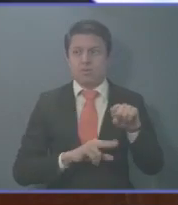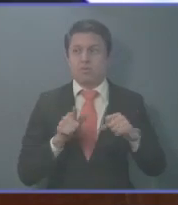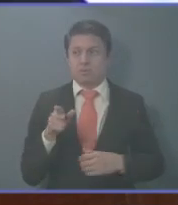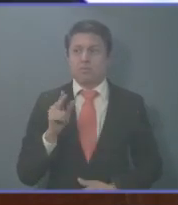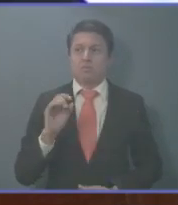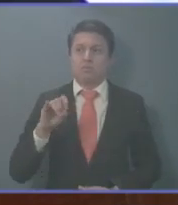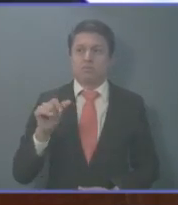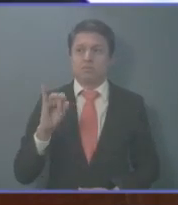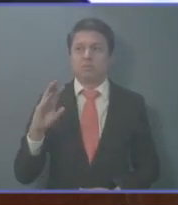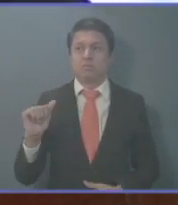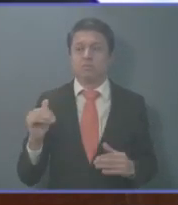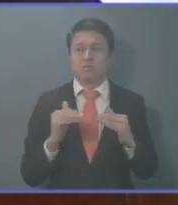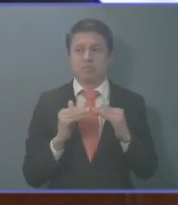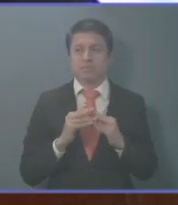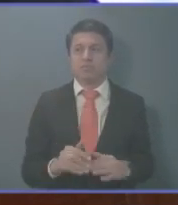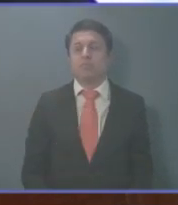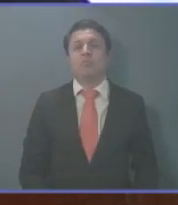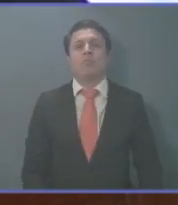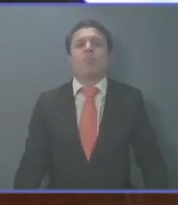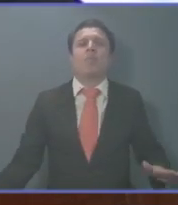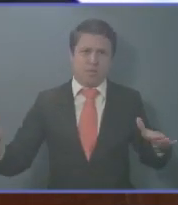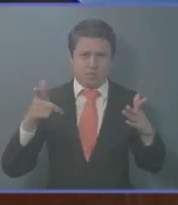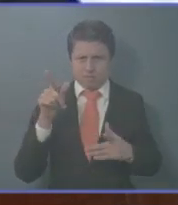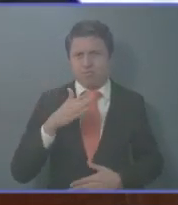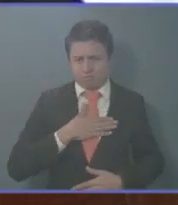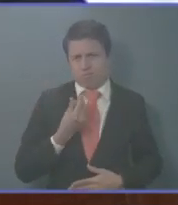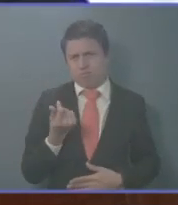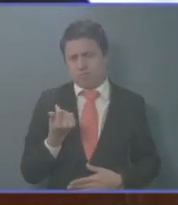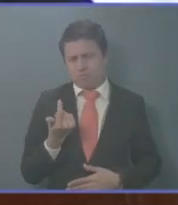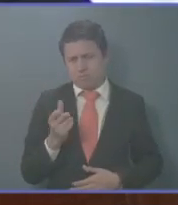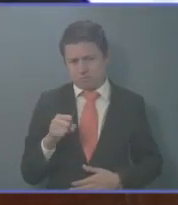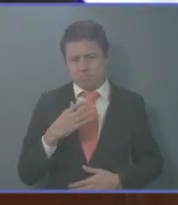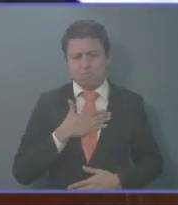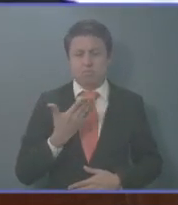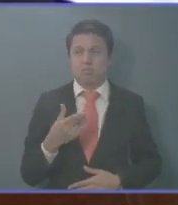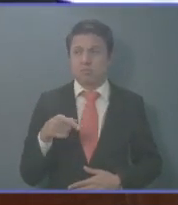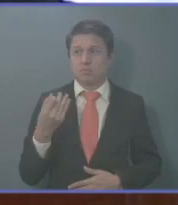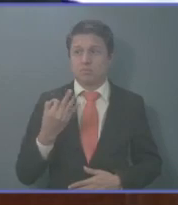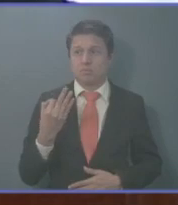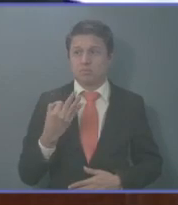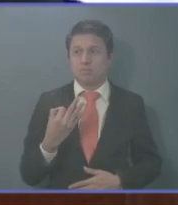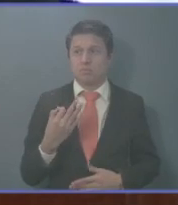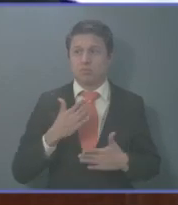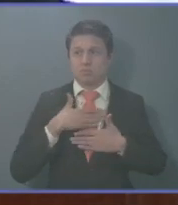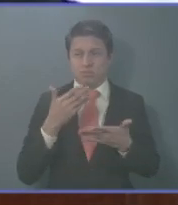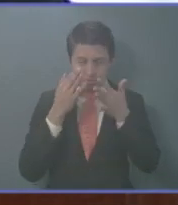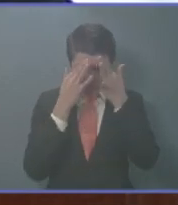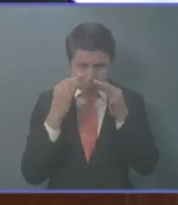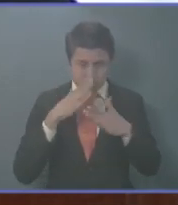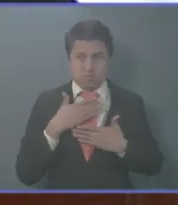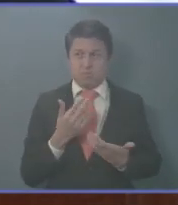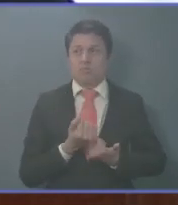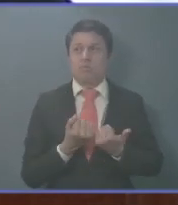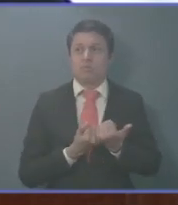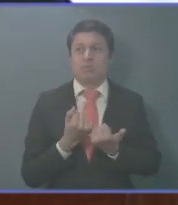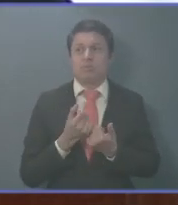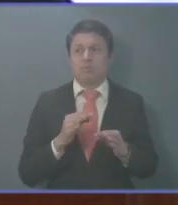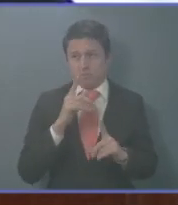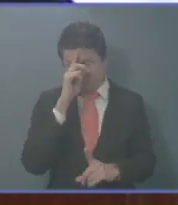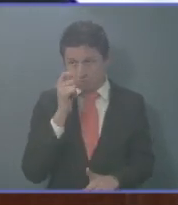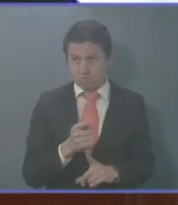JECA. Entonces fondos hay. Aquí lo que necesitamos es que exista voluntad y que exista